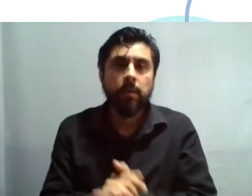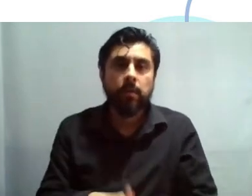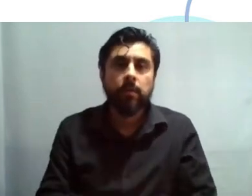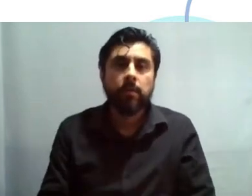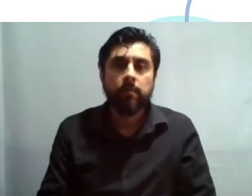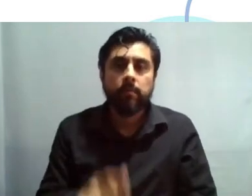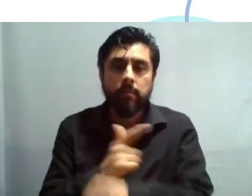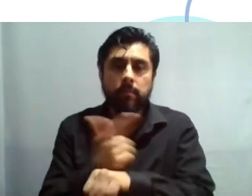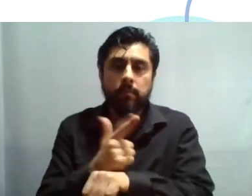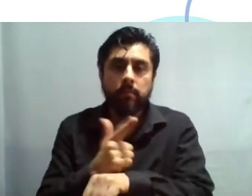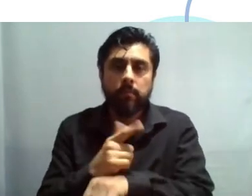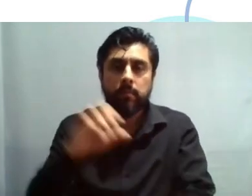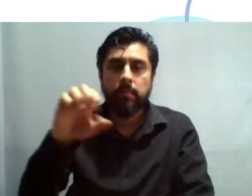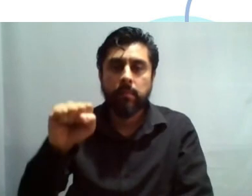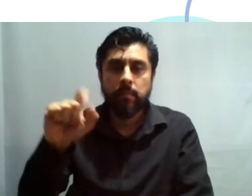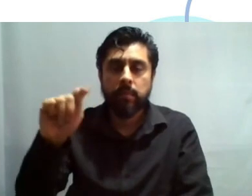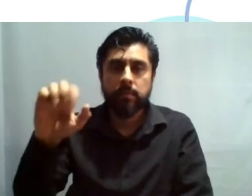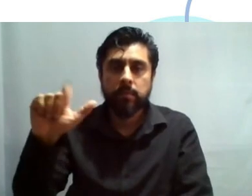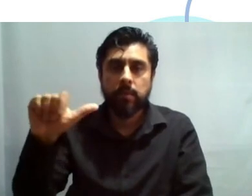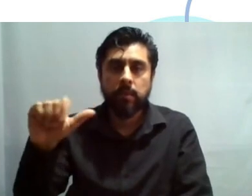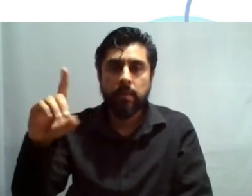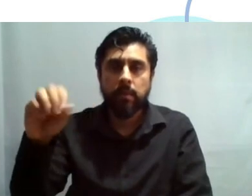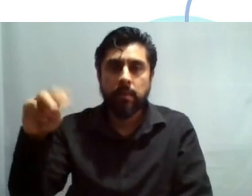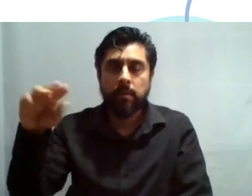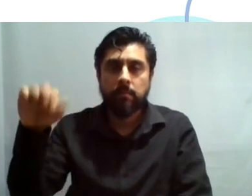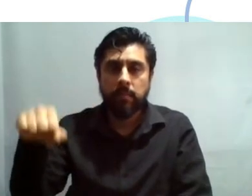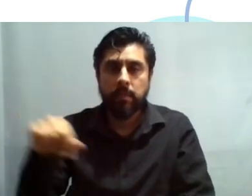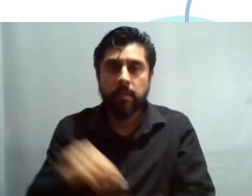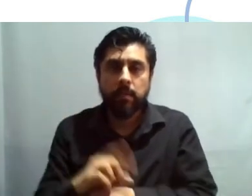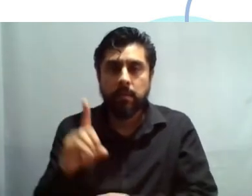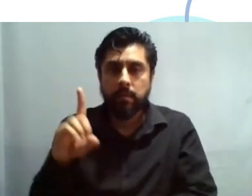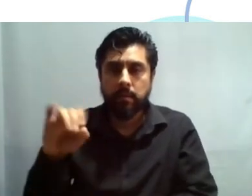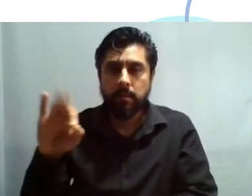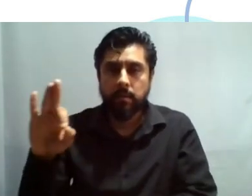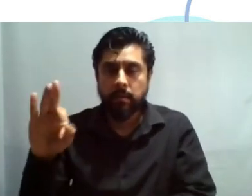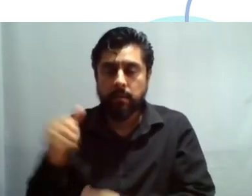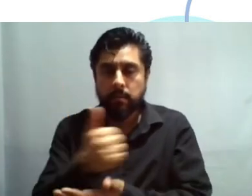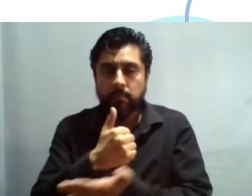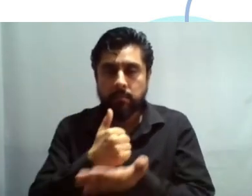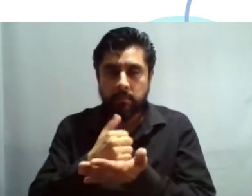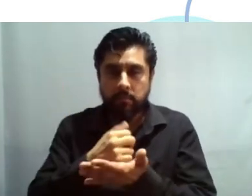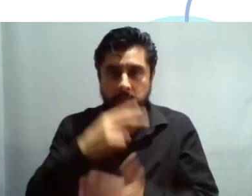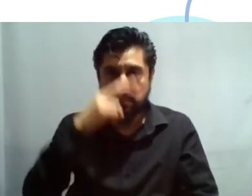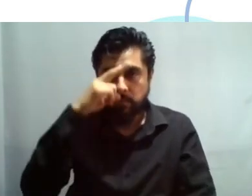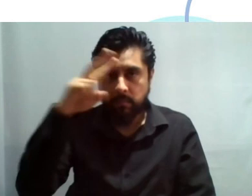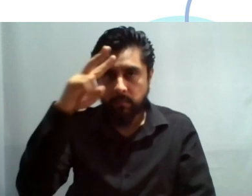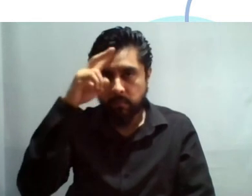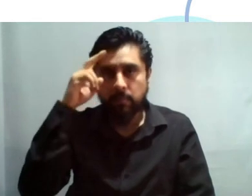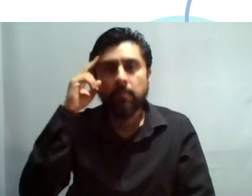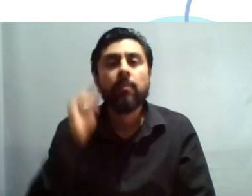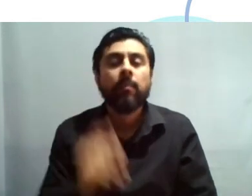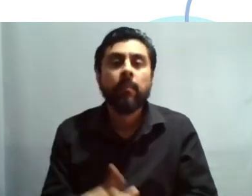Estela Damián Peralta, directora general del DIF Ciudad de México, profesora Ana Leticia